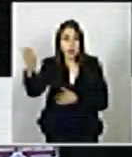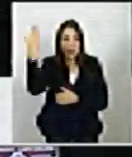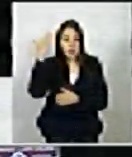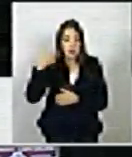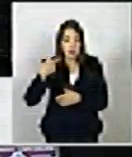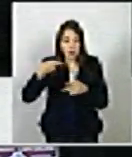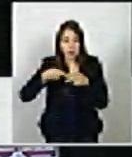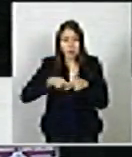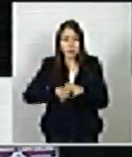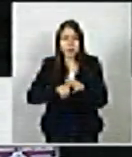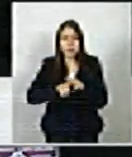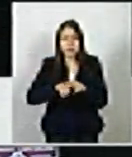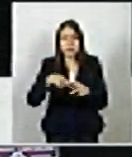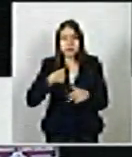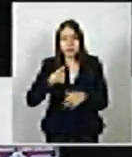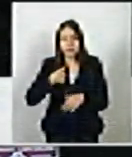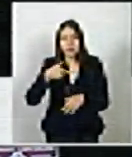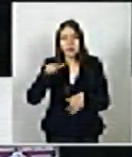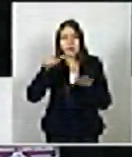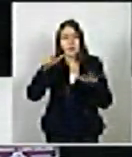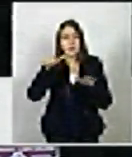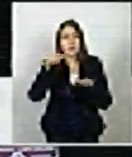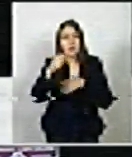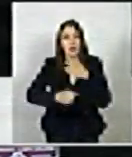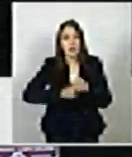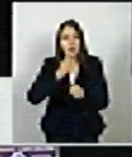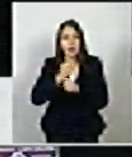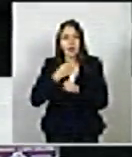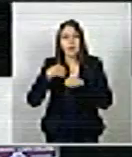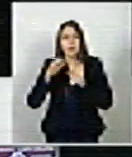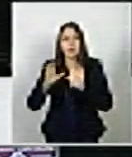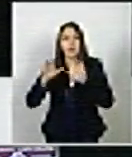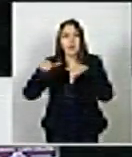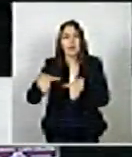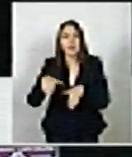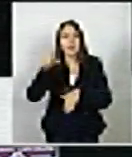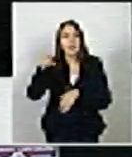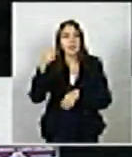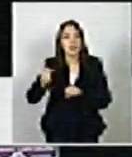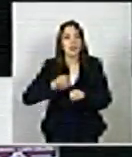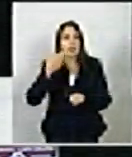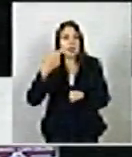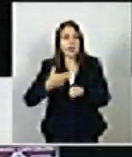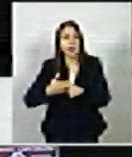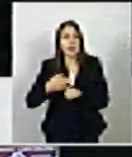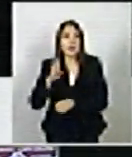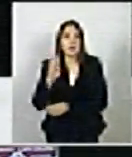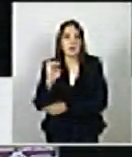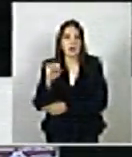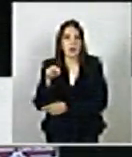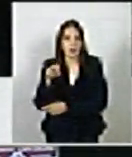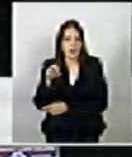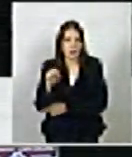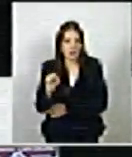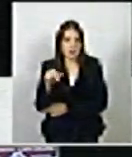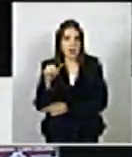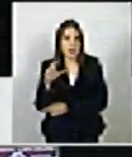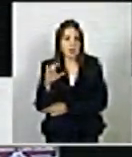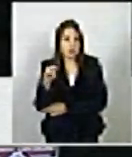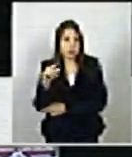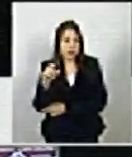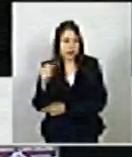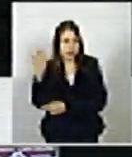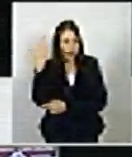a la edad de siete años trabajando en la secretaría de bienes nacionales entonces conozco esa evolución